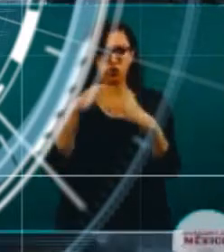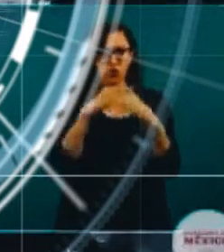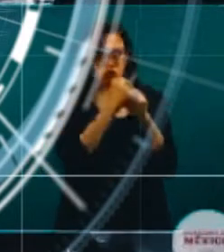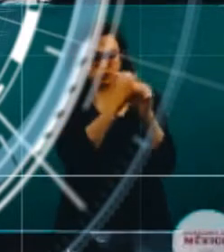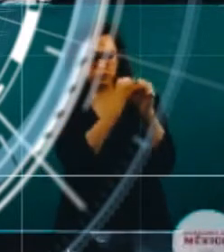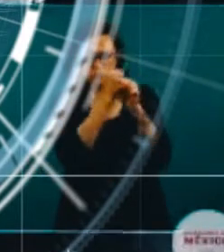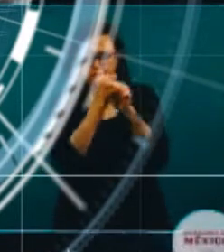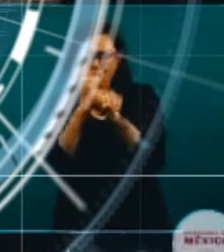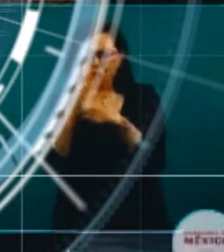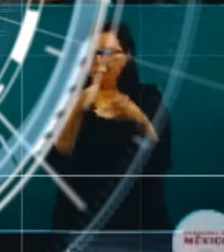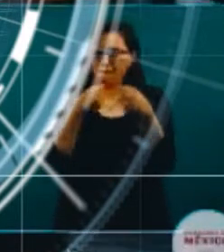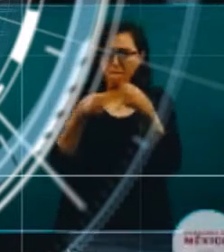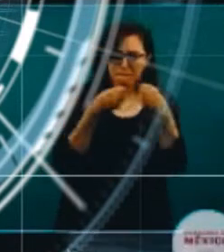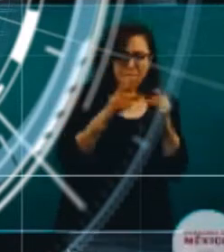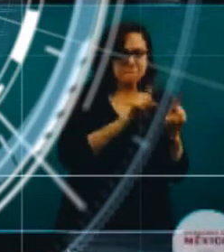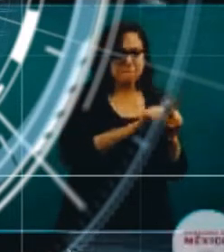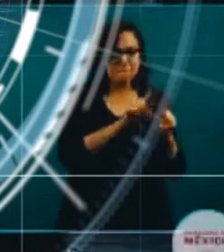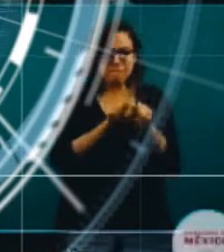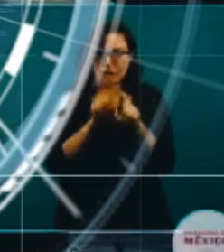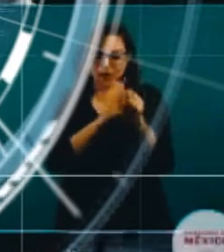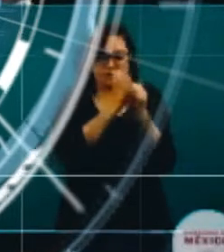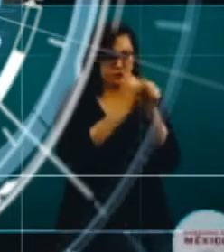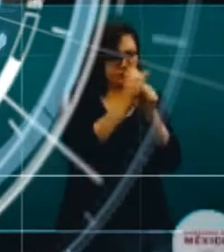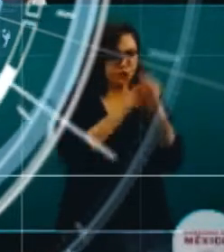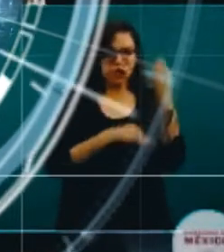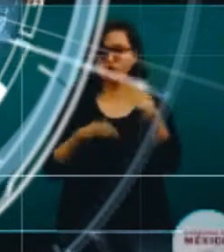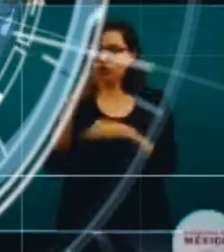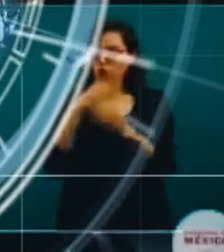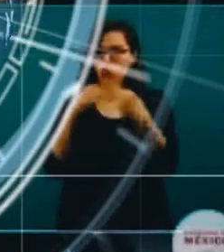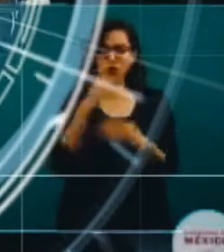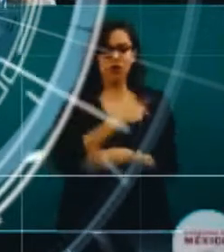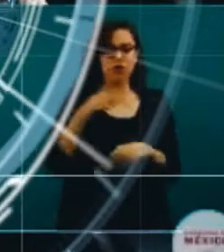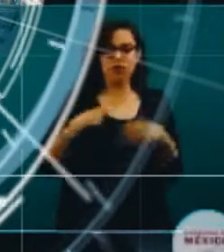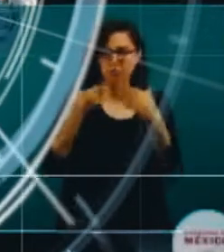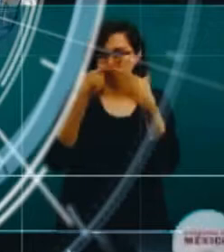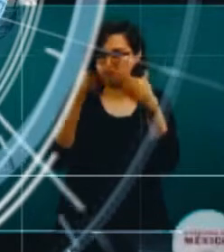considera, ciudadano presidente, que por salud pública,